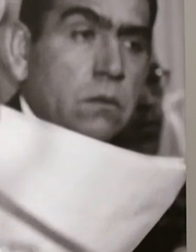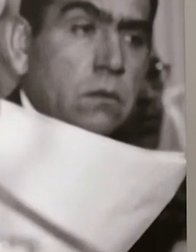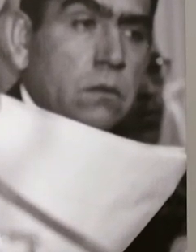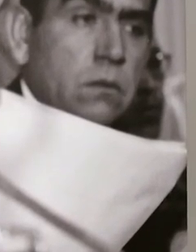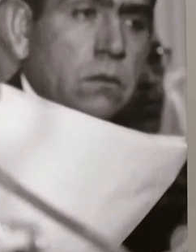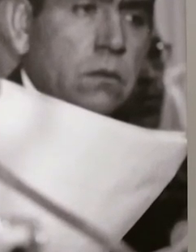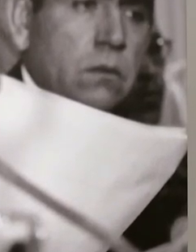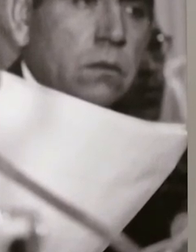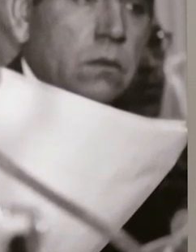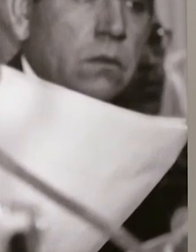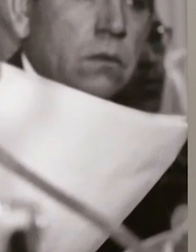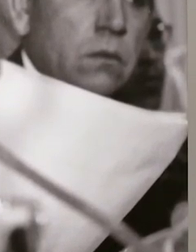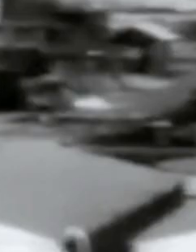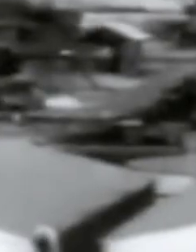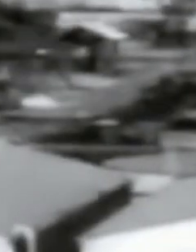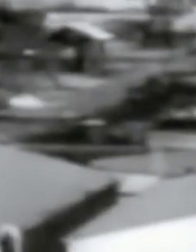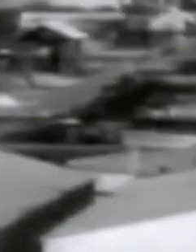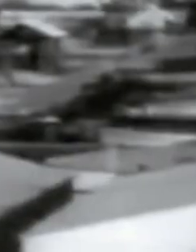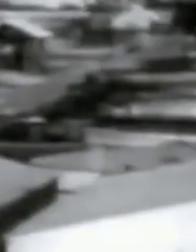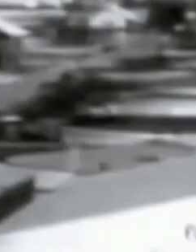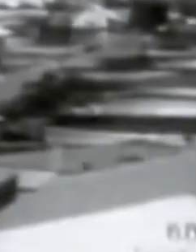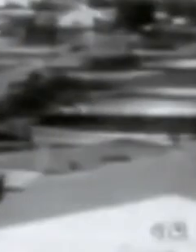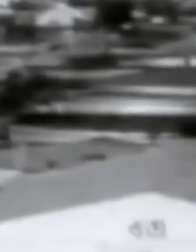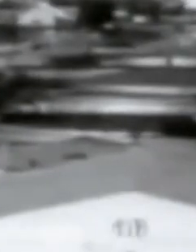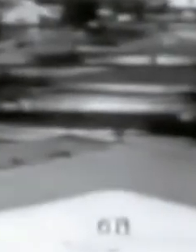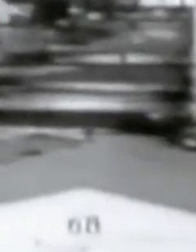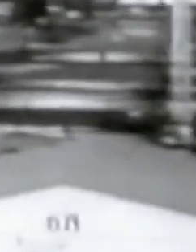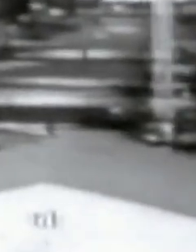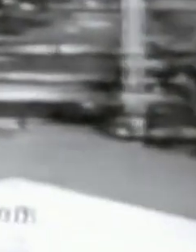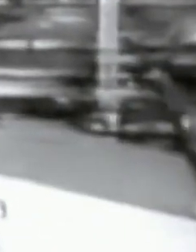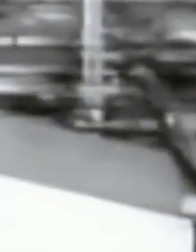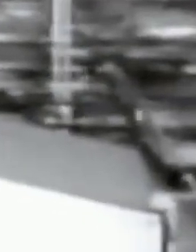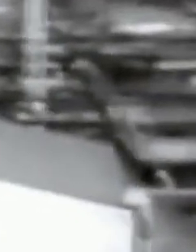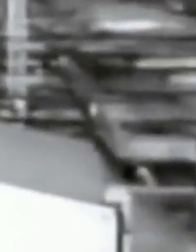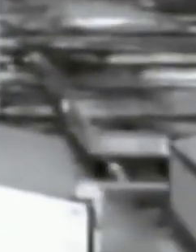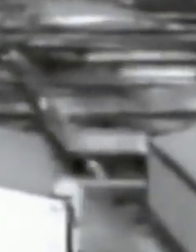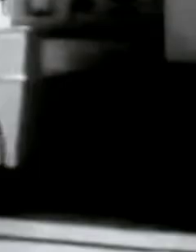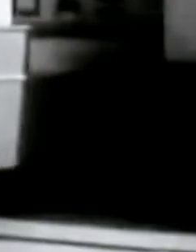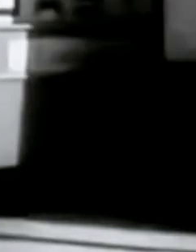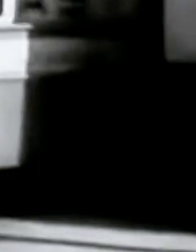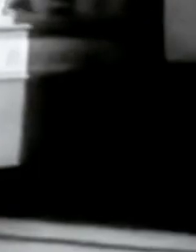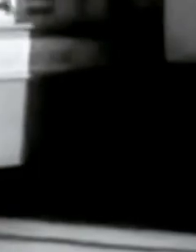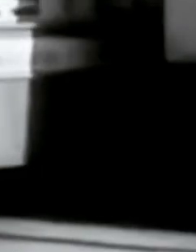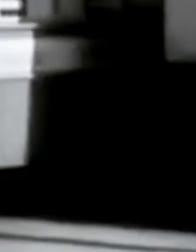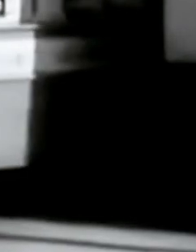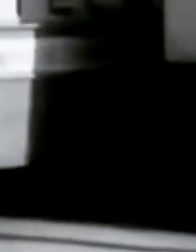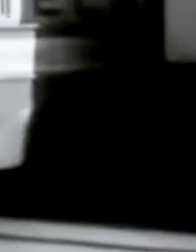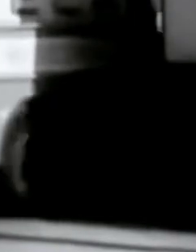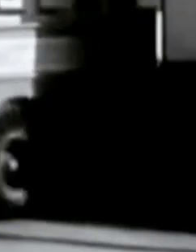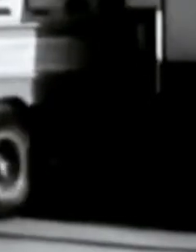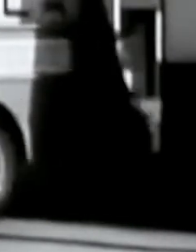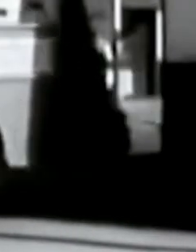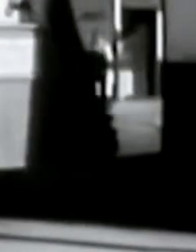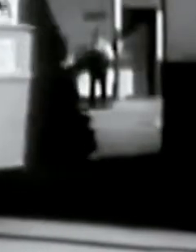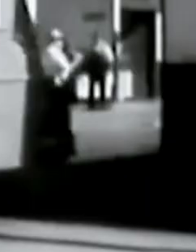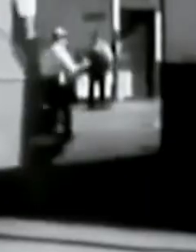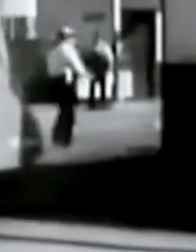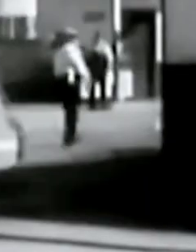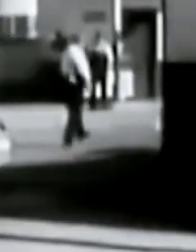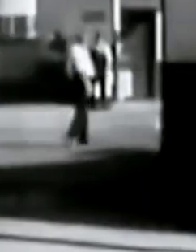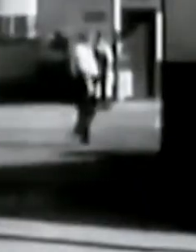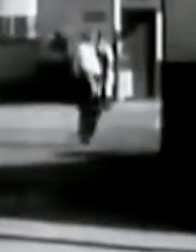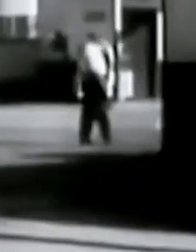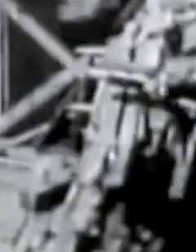de no ocupar el gobierno las instalaciones de las compañías, vendría la paralización inmediata de la industria petrolera, ocasionando estos males incalculables